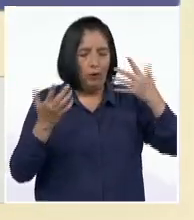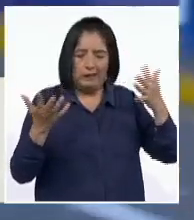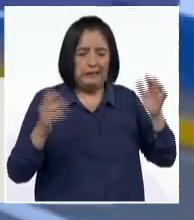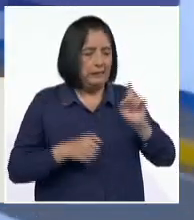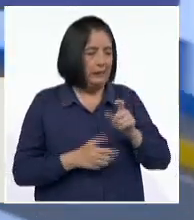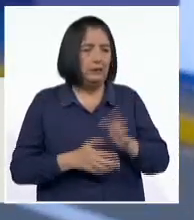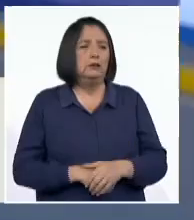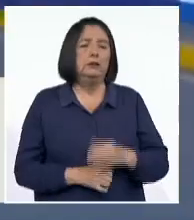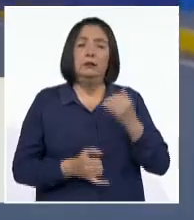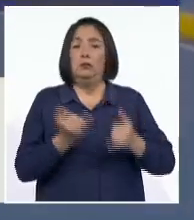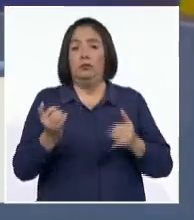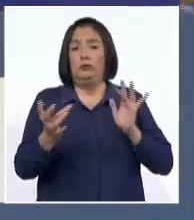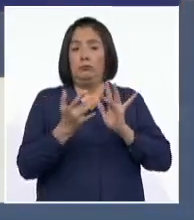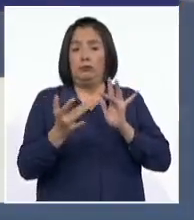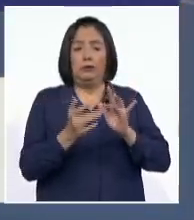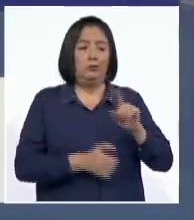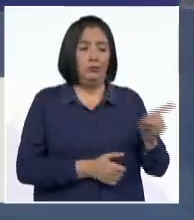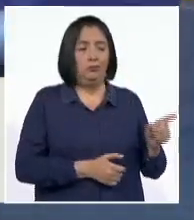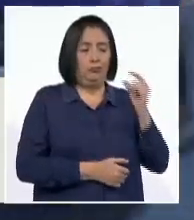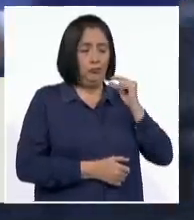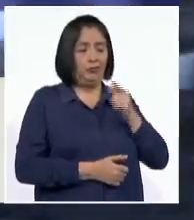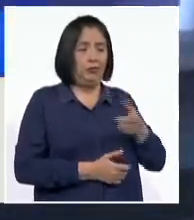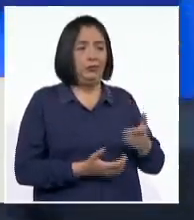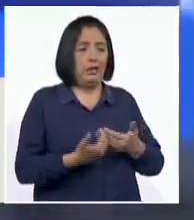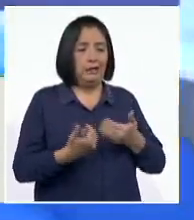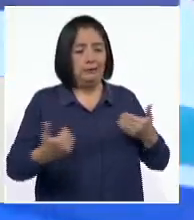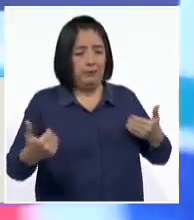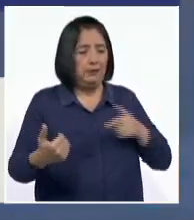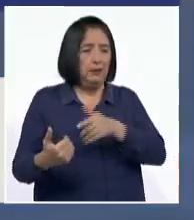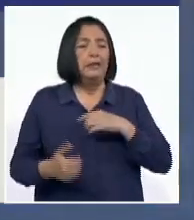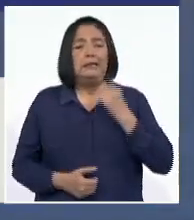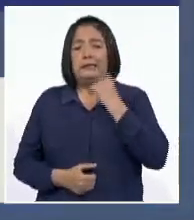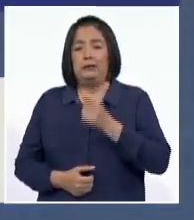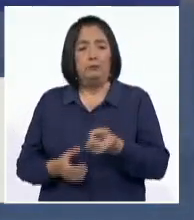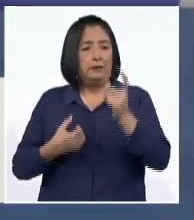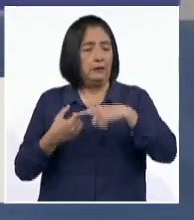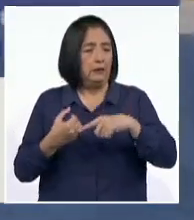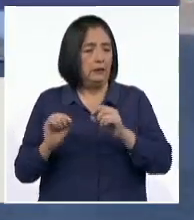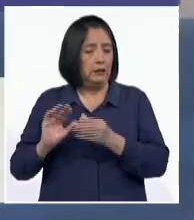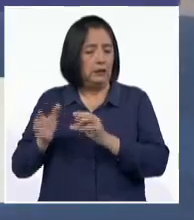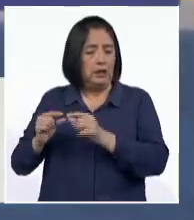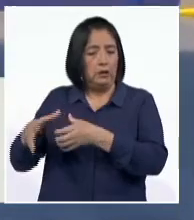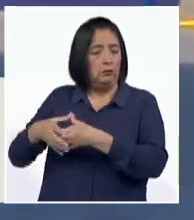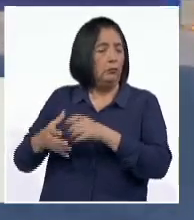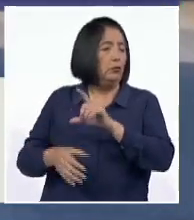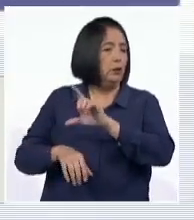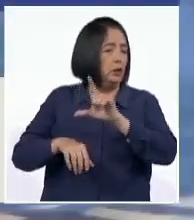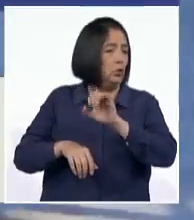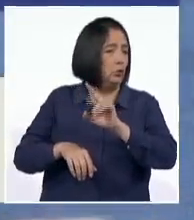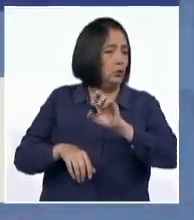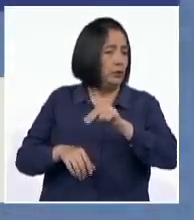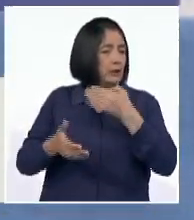necesidad. Es la última comunicación con su compañero antes de ser aislado. El sacerdote, quien pertenece a la arquidiócesis de Lurín, ingresó